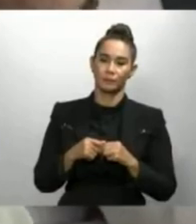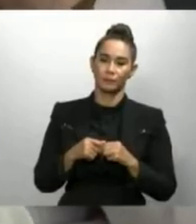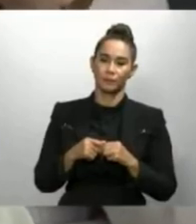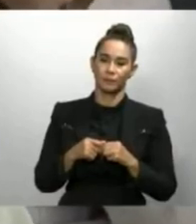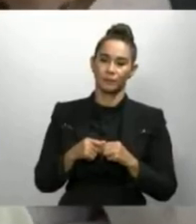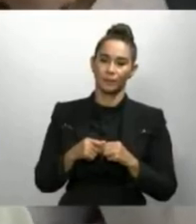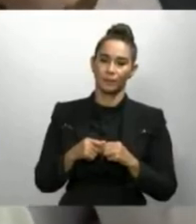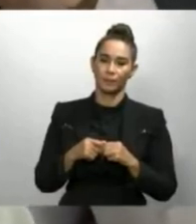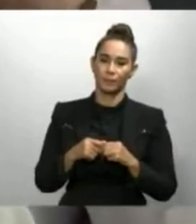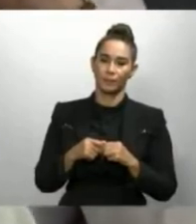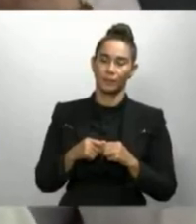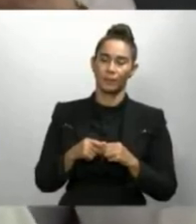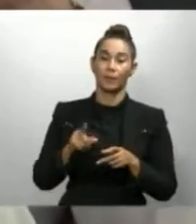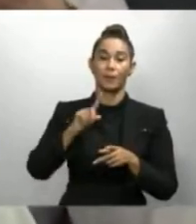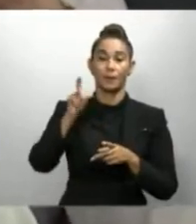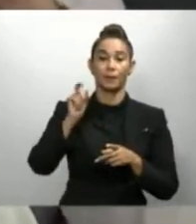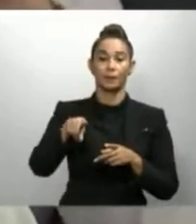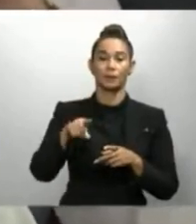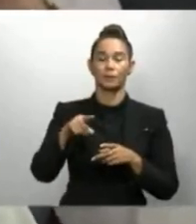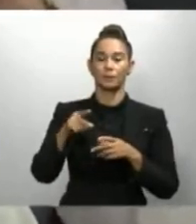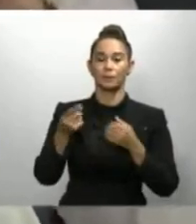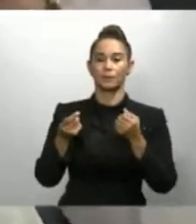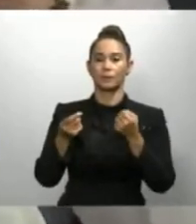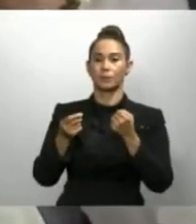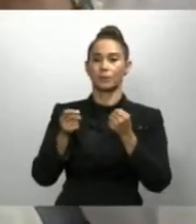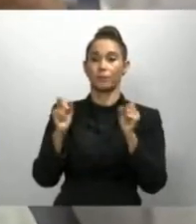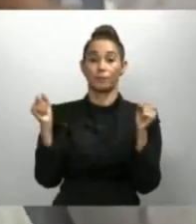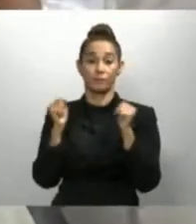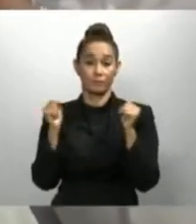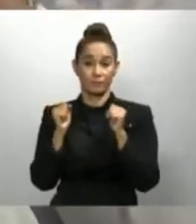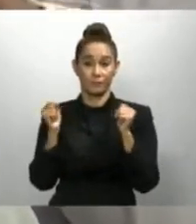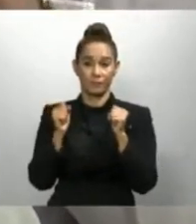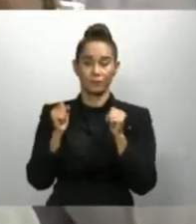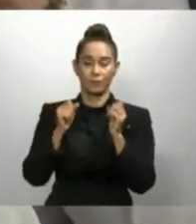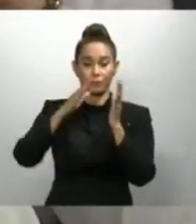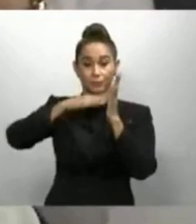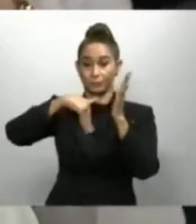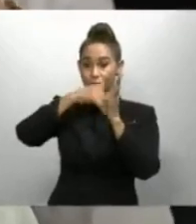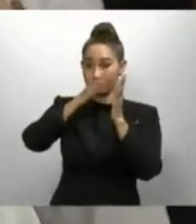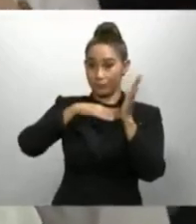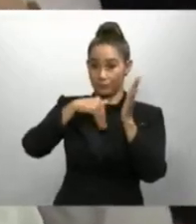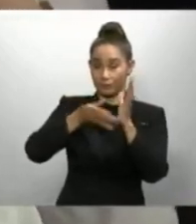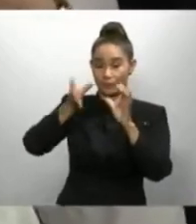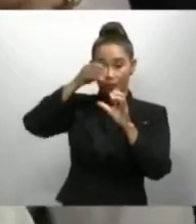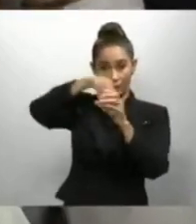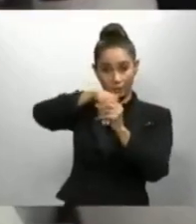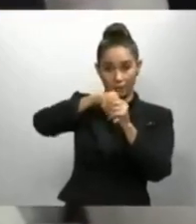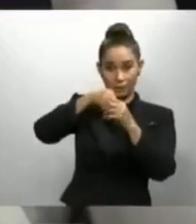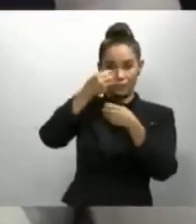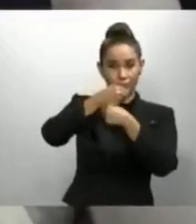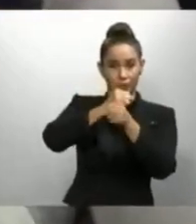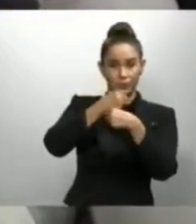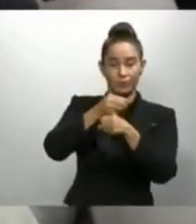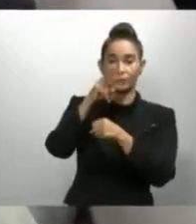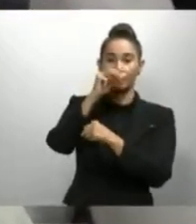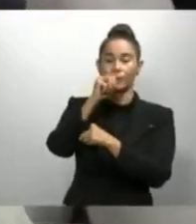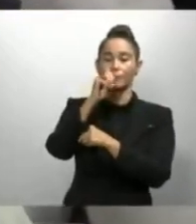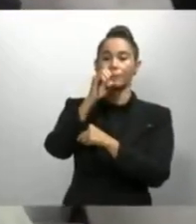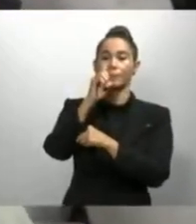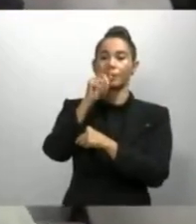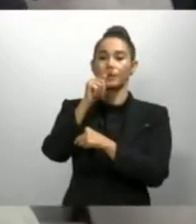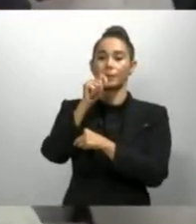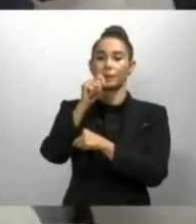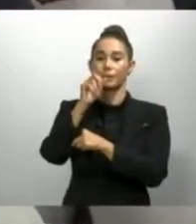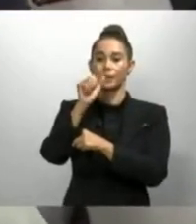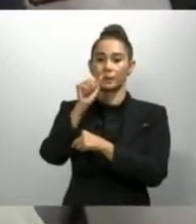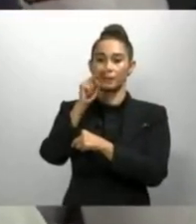insumos como anticongelantes y disolventes de pinturas que poseen un alto contenido de metanol y que también son utilizados en la